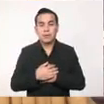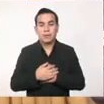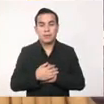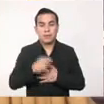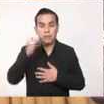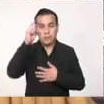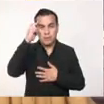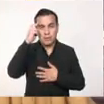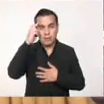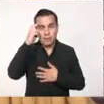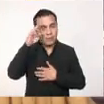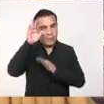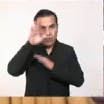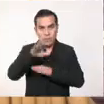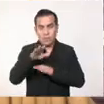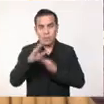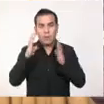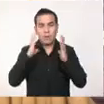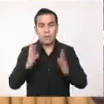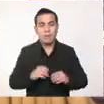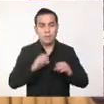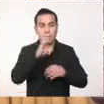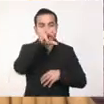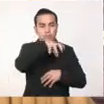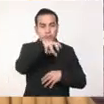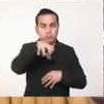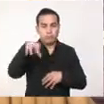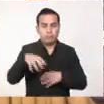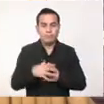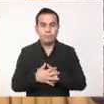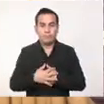socavan el Estado de Derecho y la separación de poderes en El Salvador.